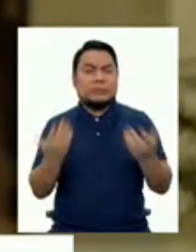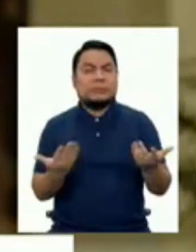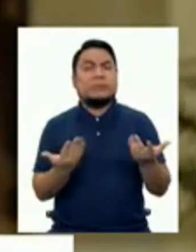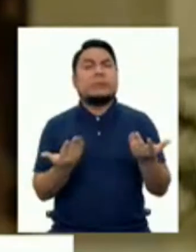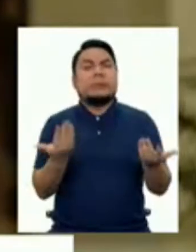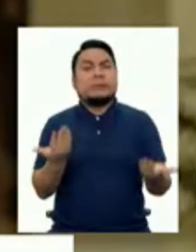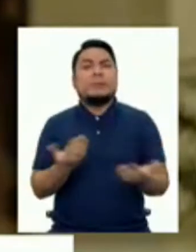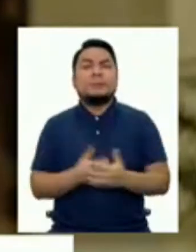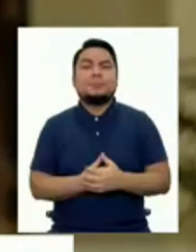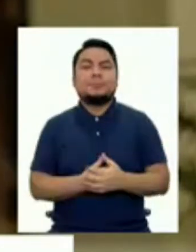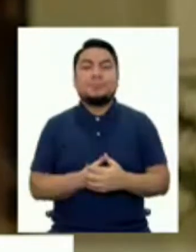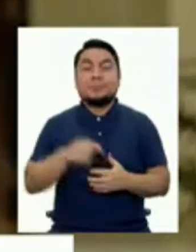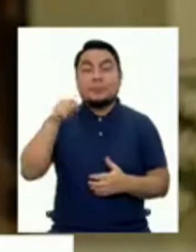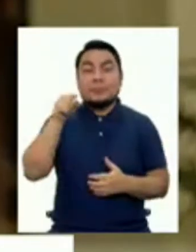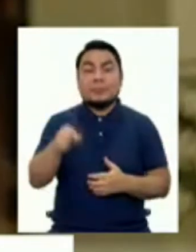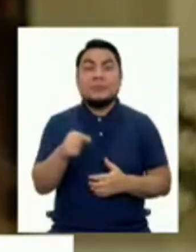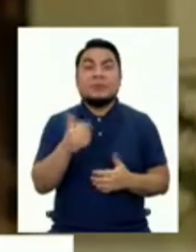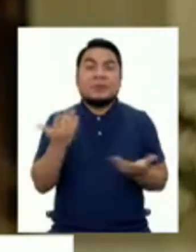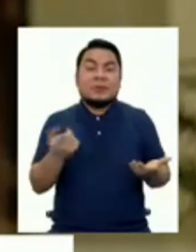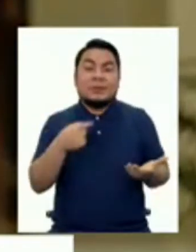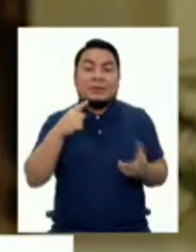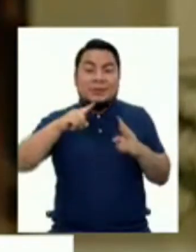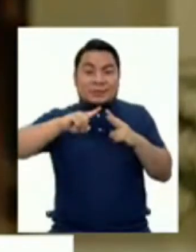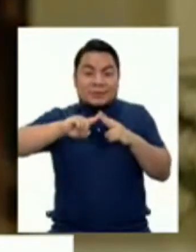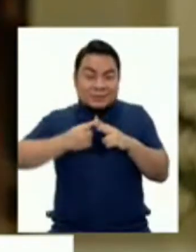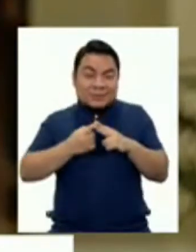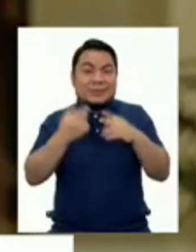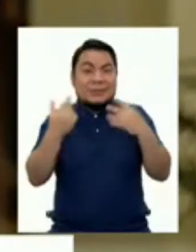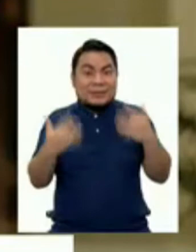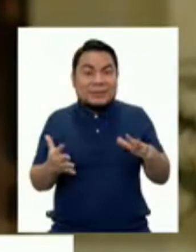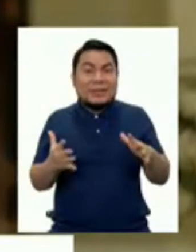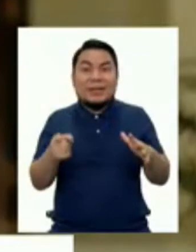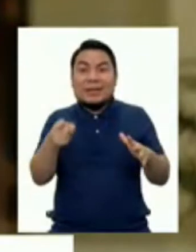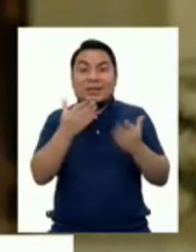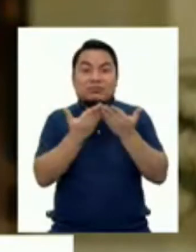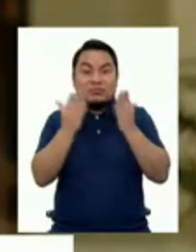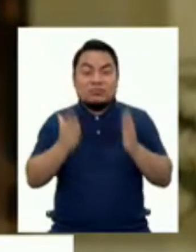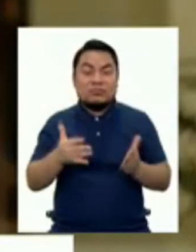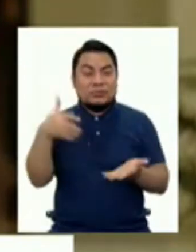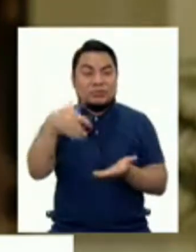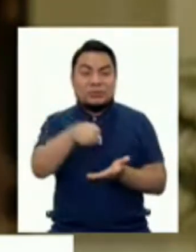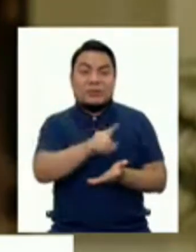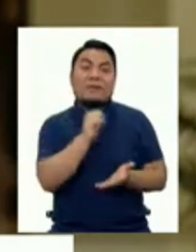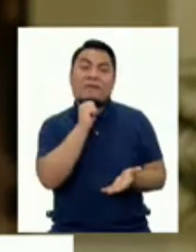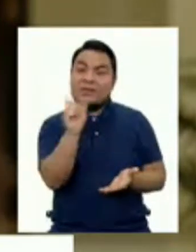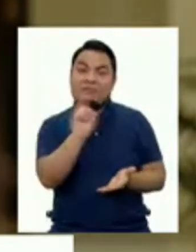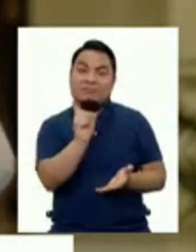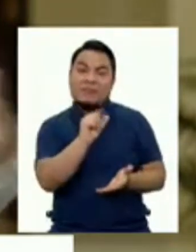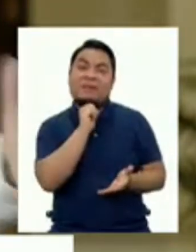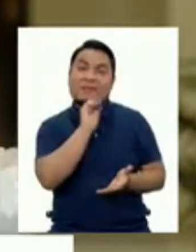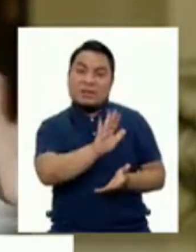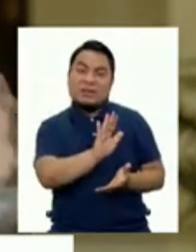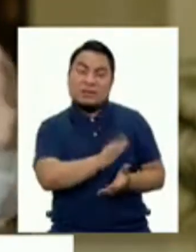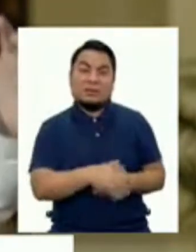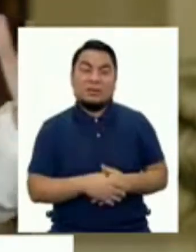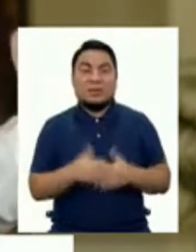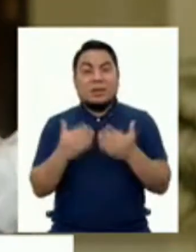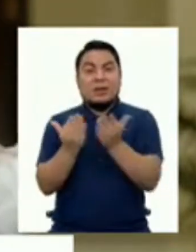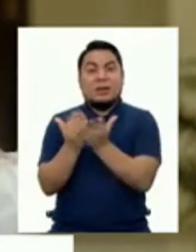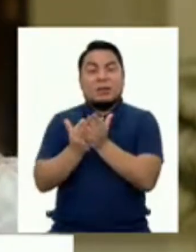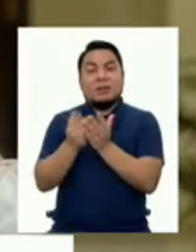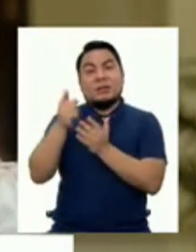hecho de que todavía no se reinician las labores estudiantiles, ni los escolares